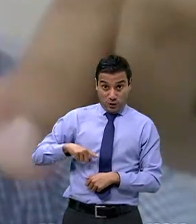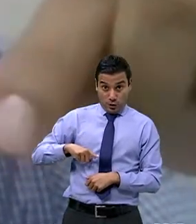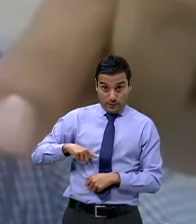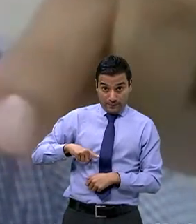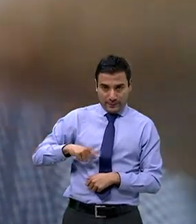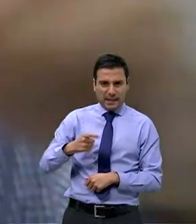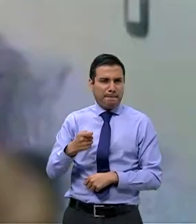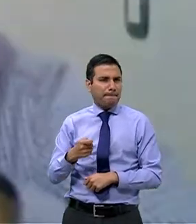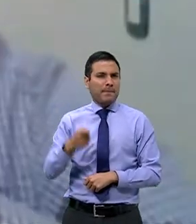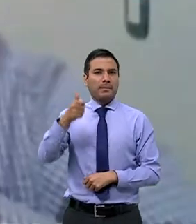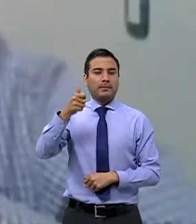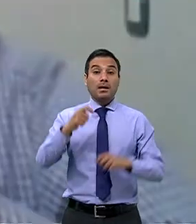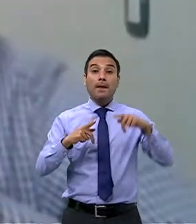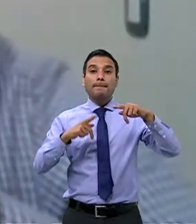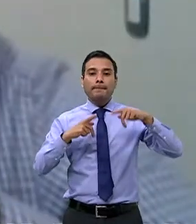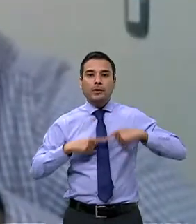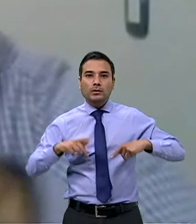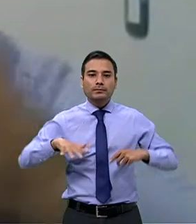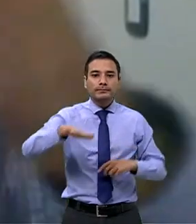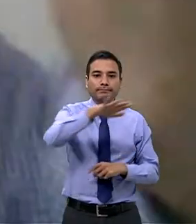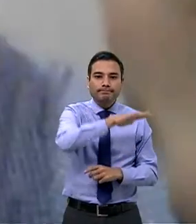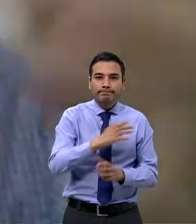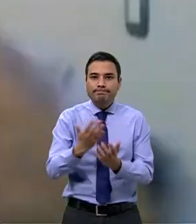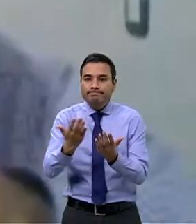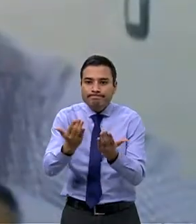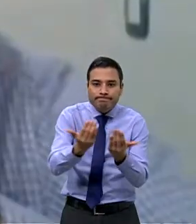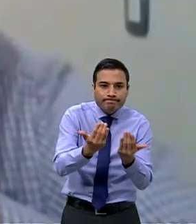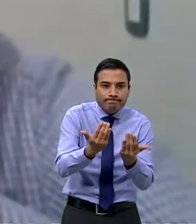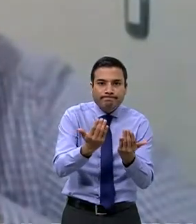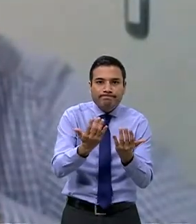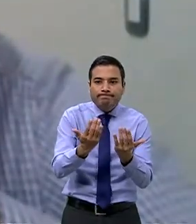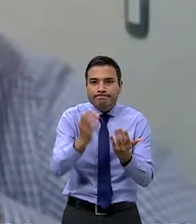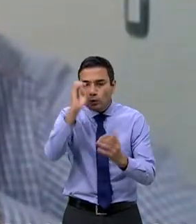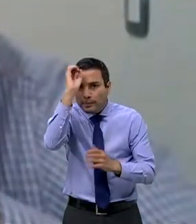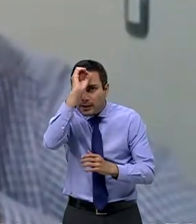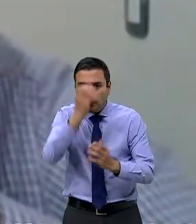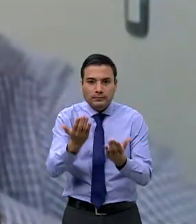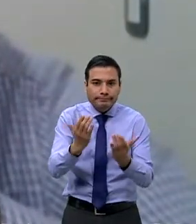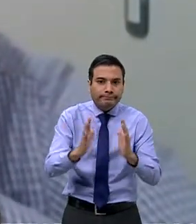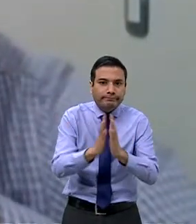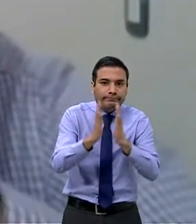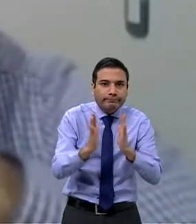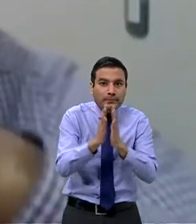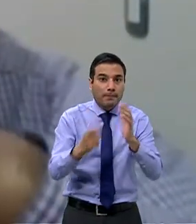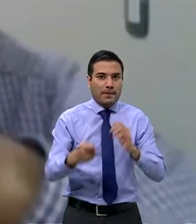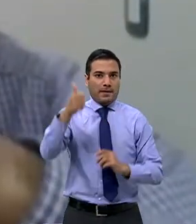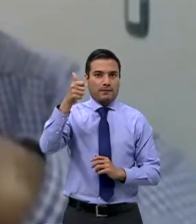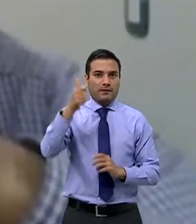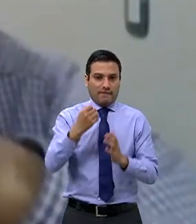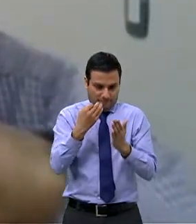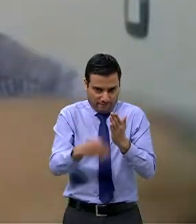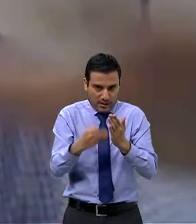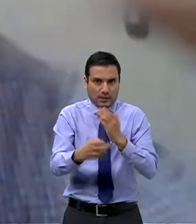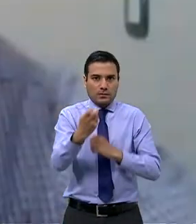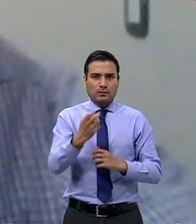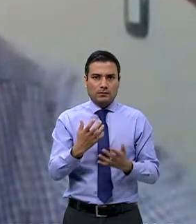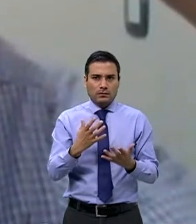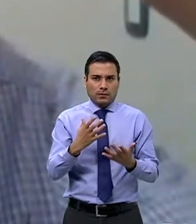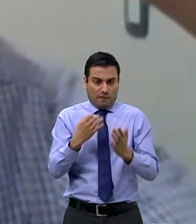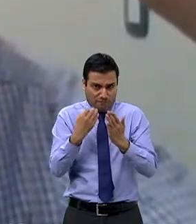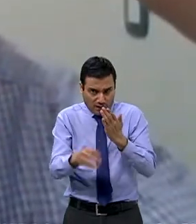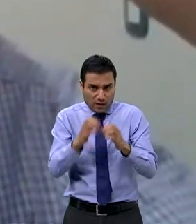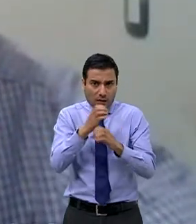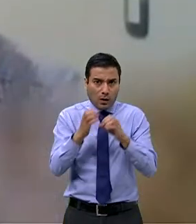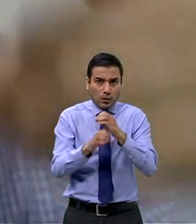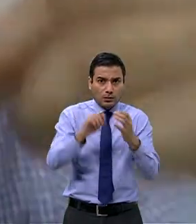incluyendo al pueblo en la toma de decisiones necesitamos más ejercicios como este hay áreas de oportunidad sin duda